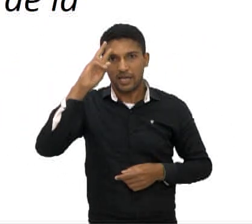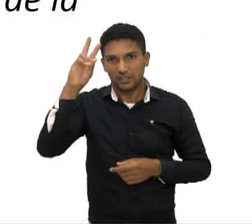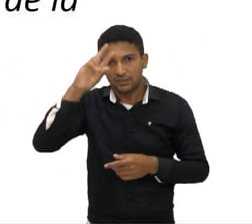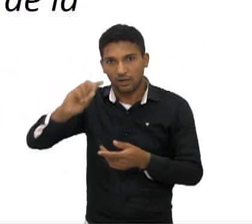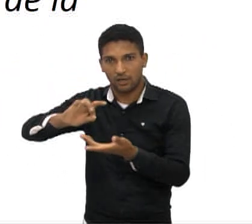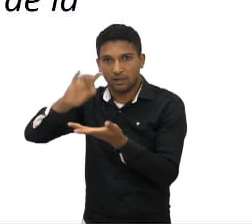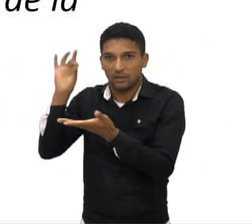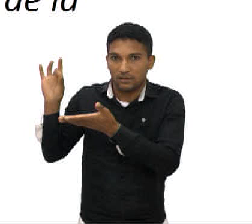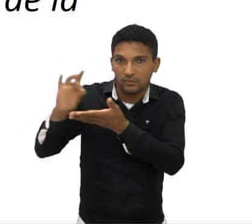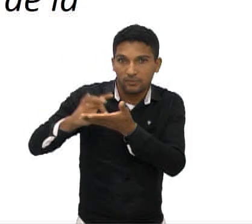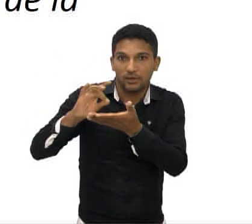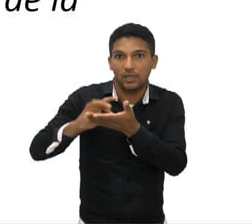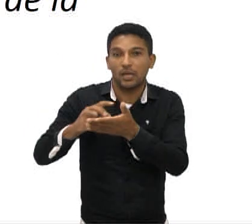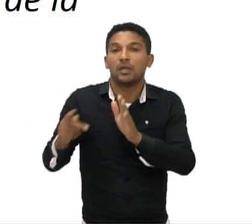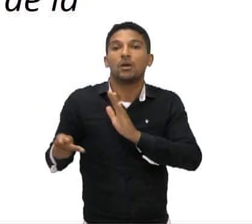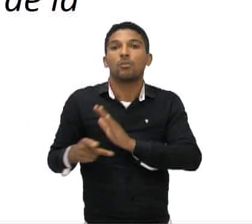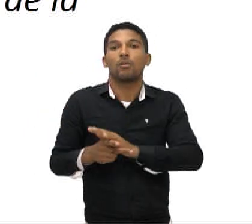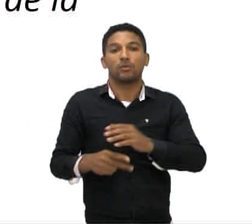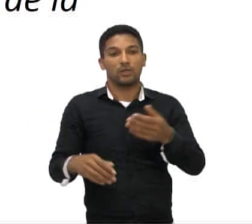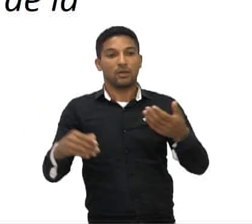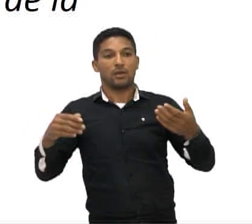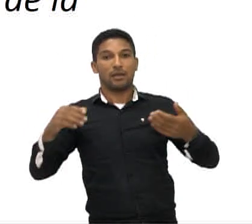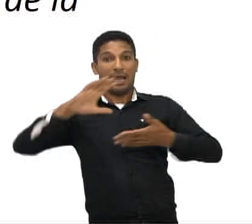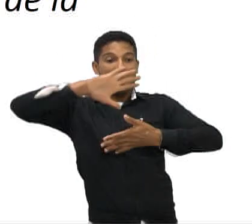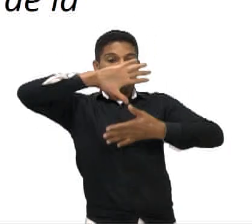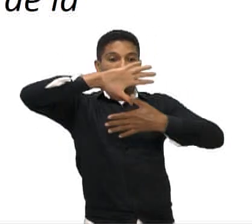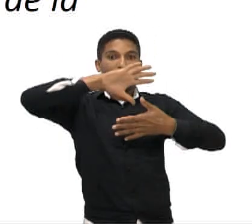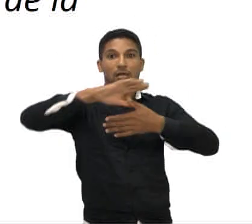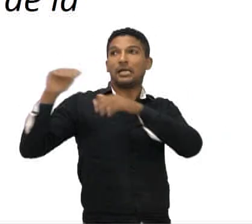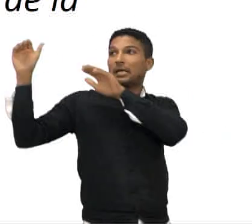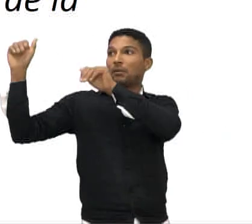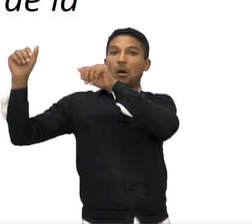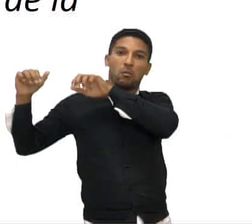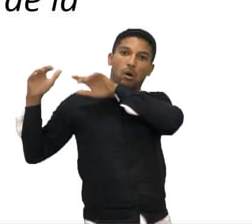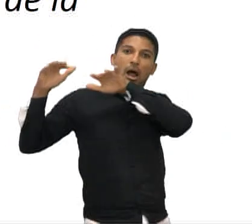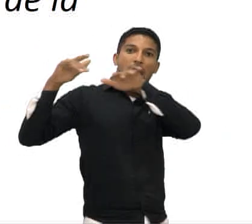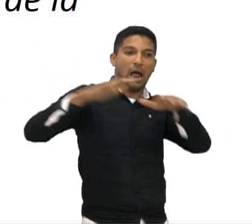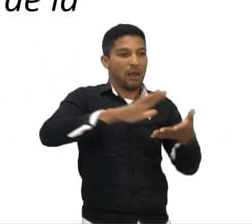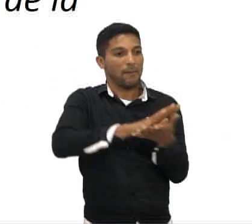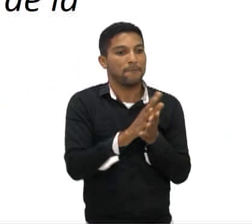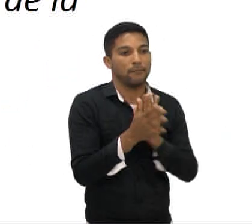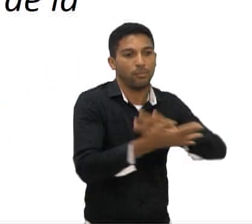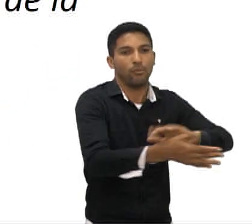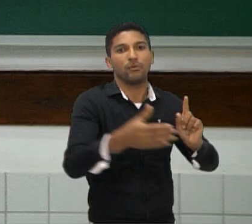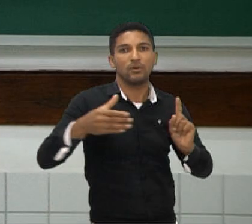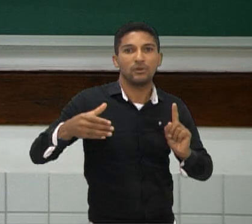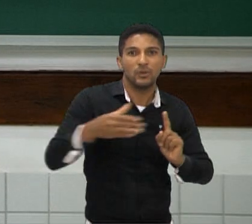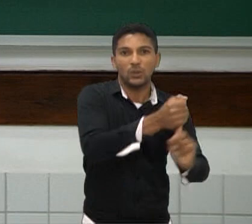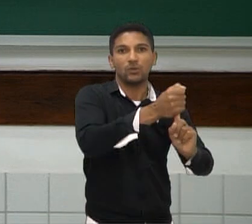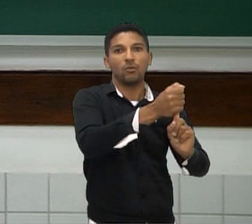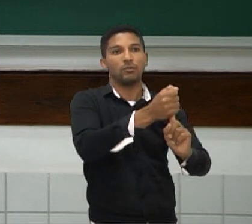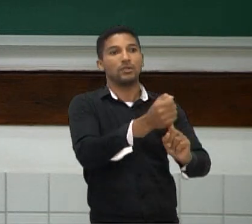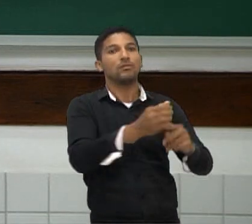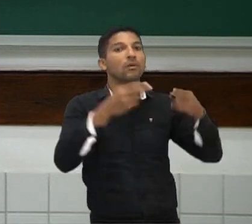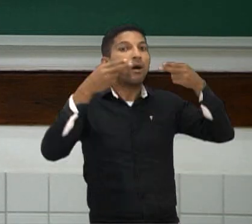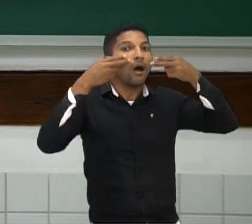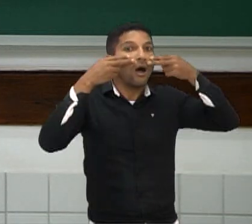la dominación del continente americano por los españoles. Vamos